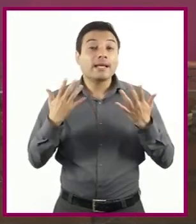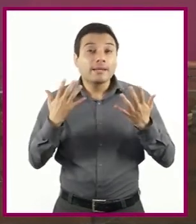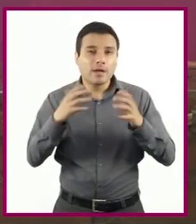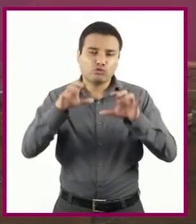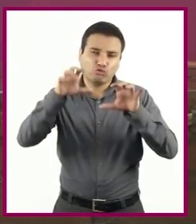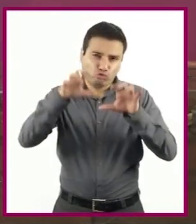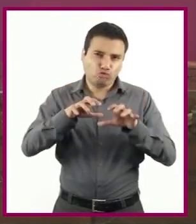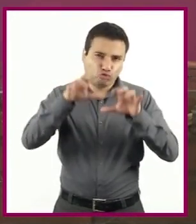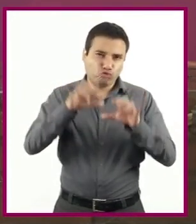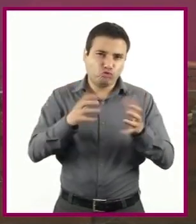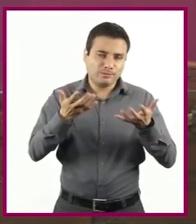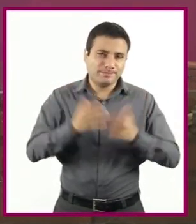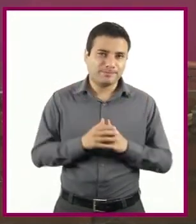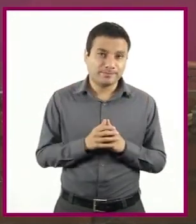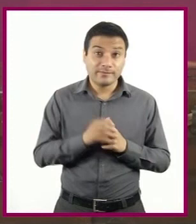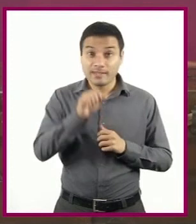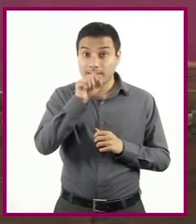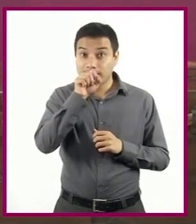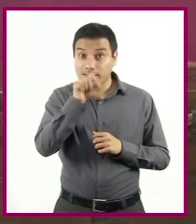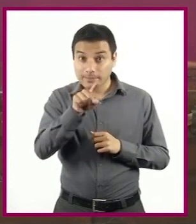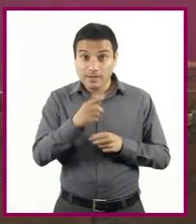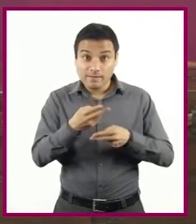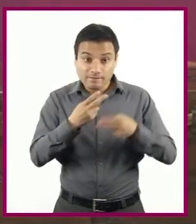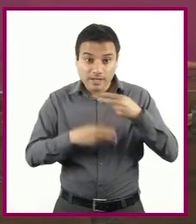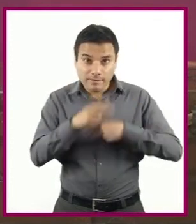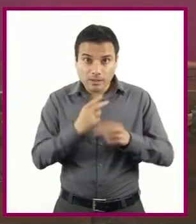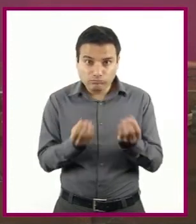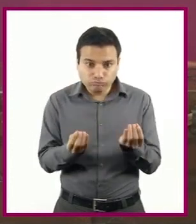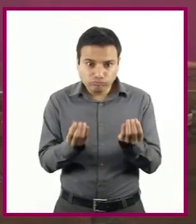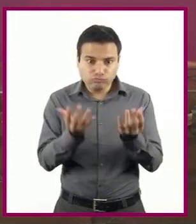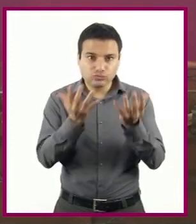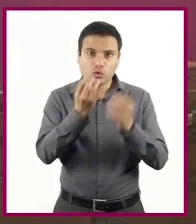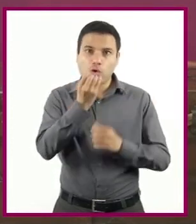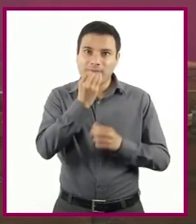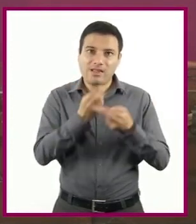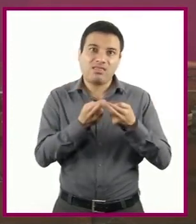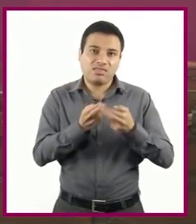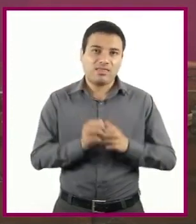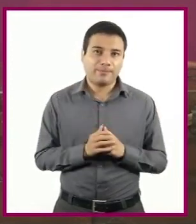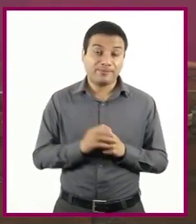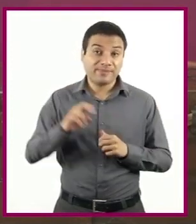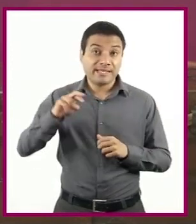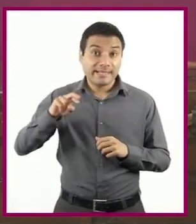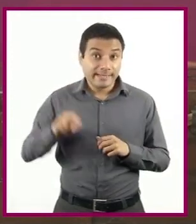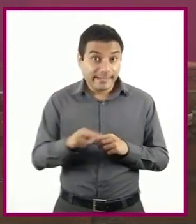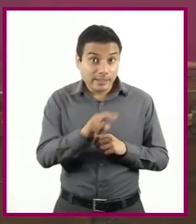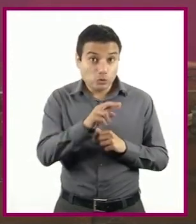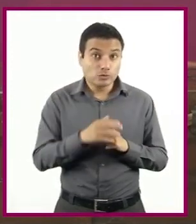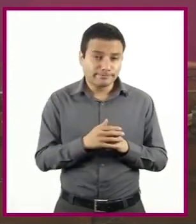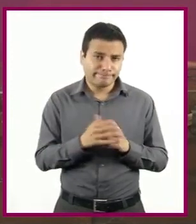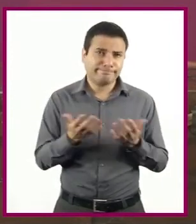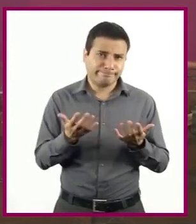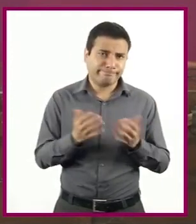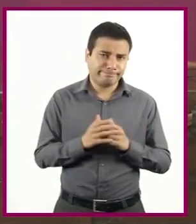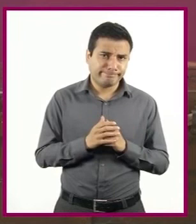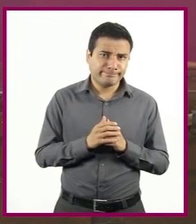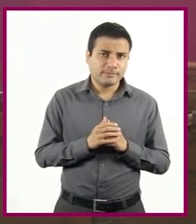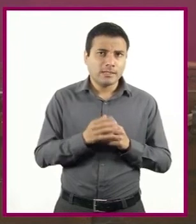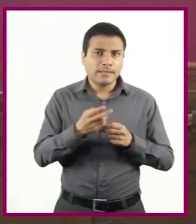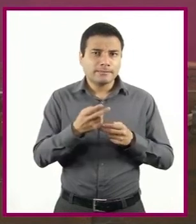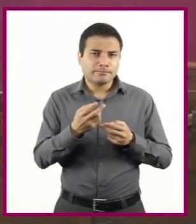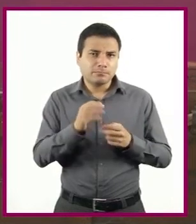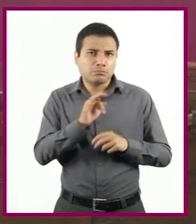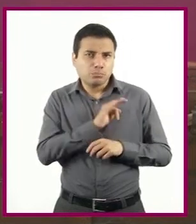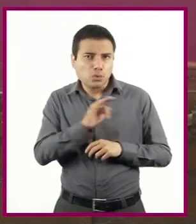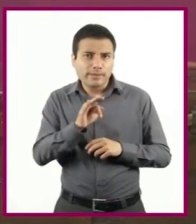que favoreció la producción y recolección de los alimentos. Los ríos, además de ser una fuente para la